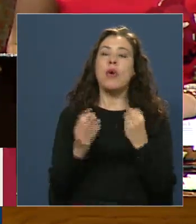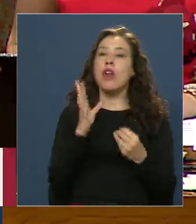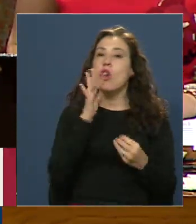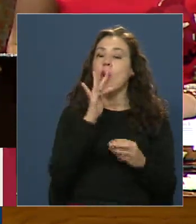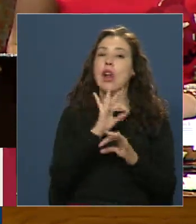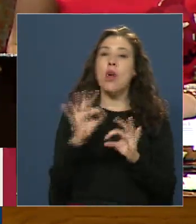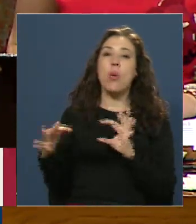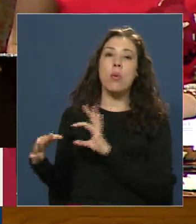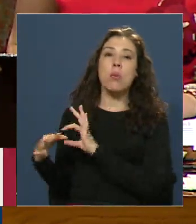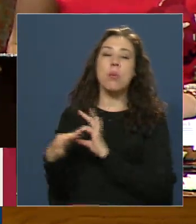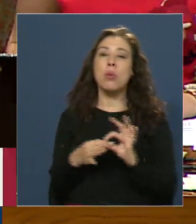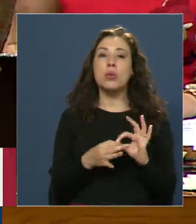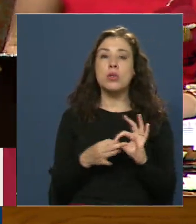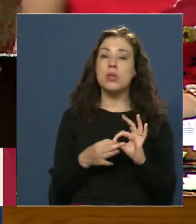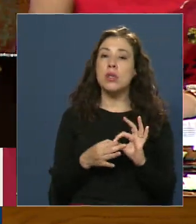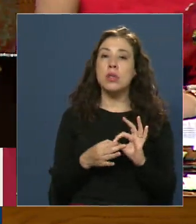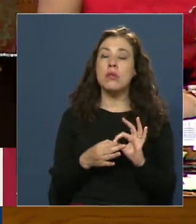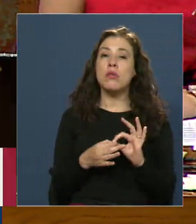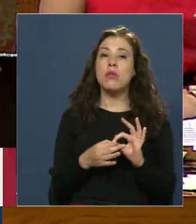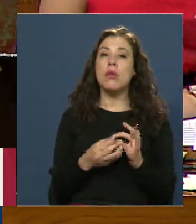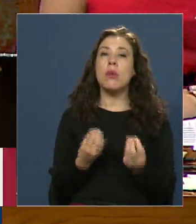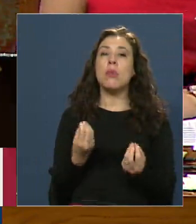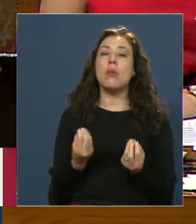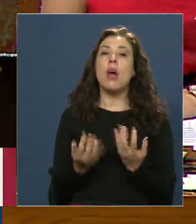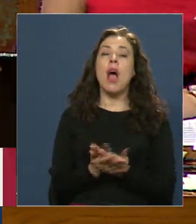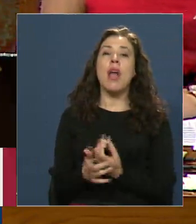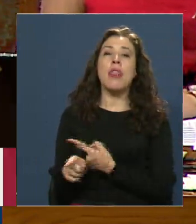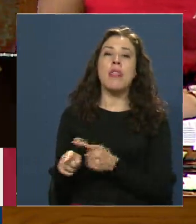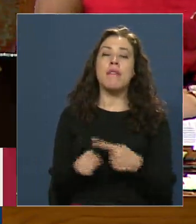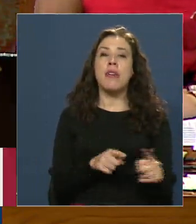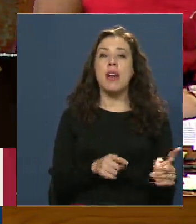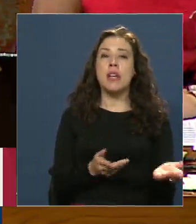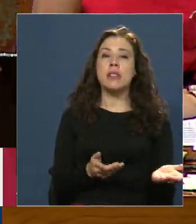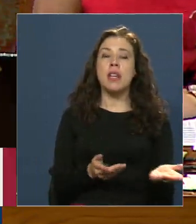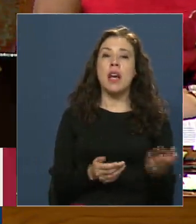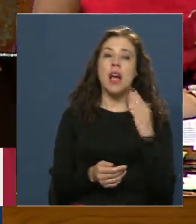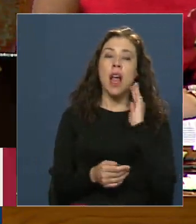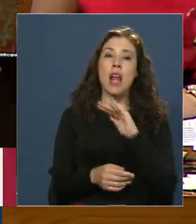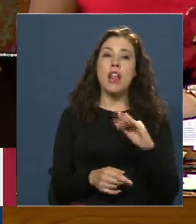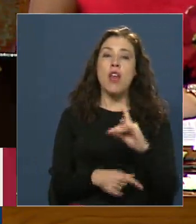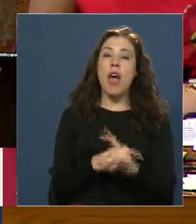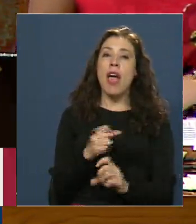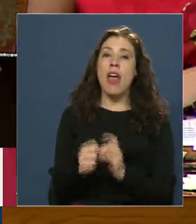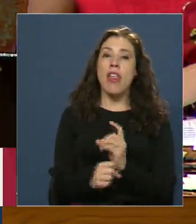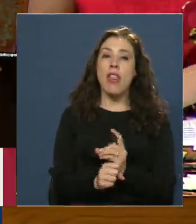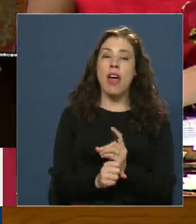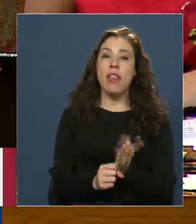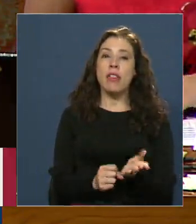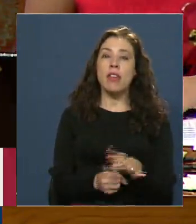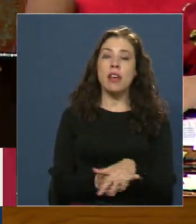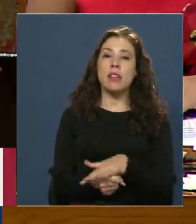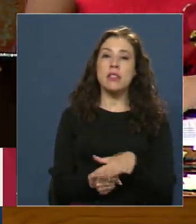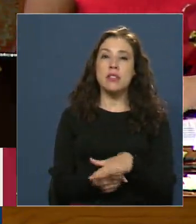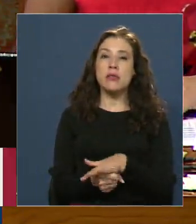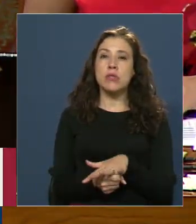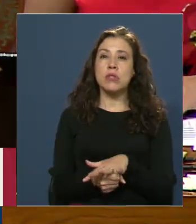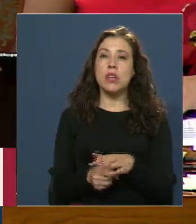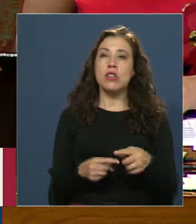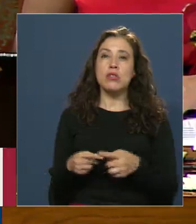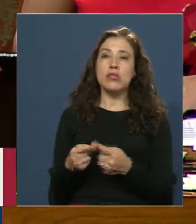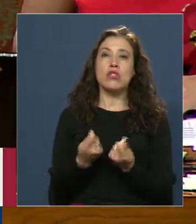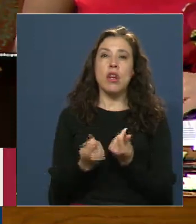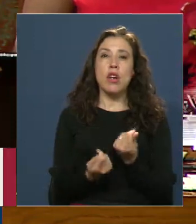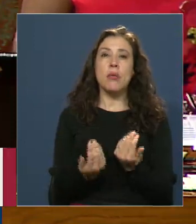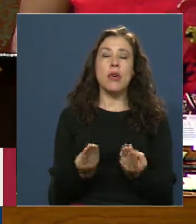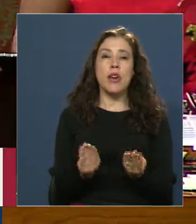existen razones de fondo que justifiquen la distinción que hoy se hace con niños que por su edad y situación socioeconómica